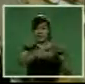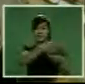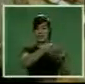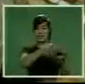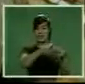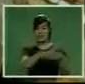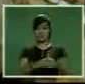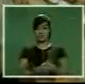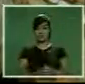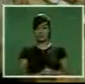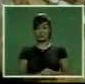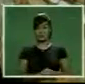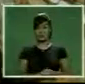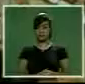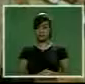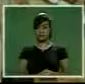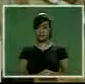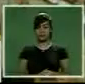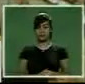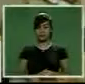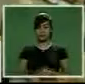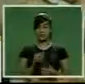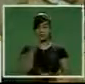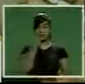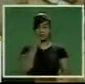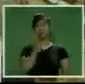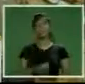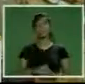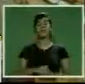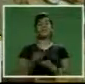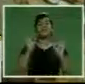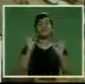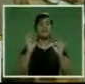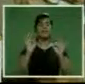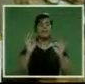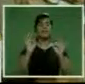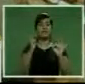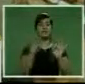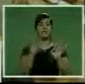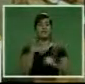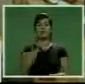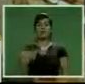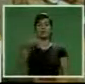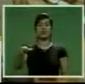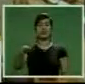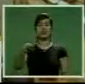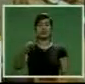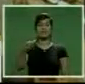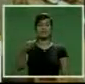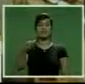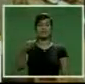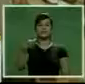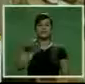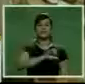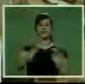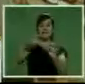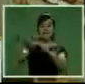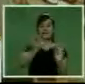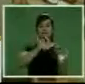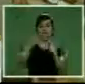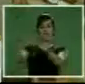permanentemente, recurrentemente violencia. Fíjate el caso de los migrantes, por ejemplo, que en un momento